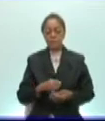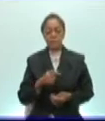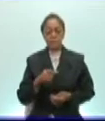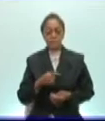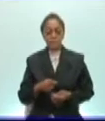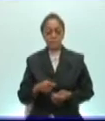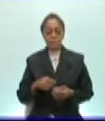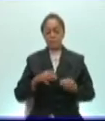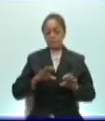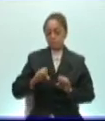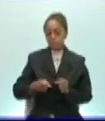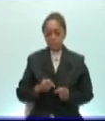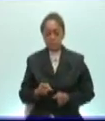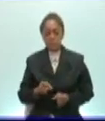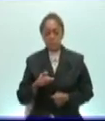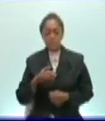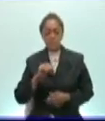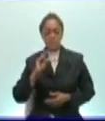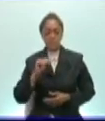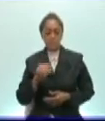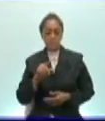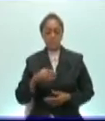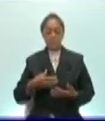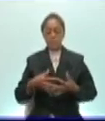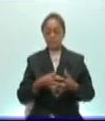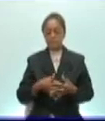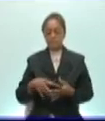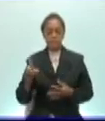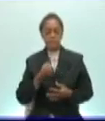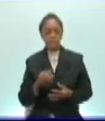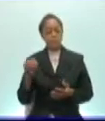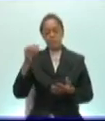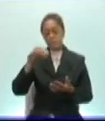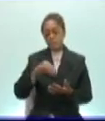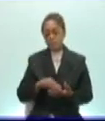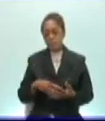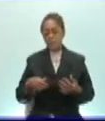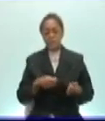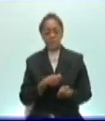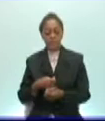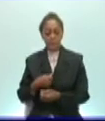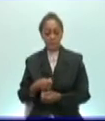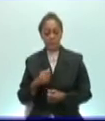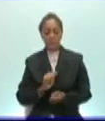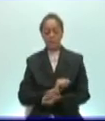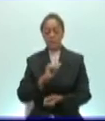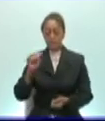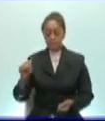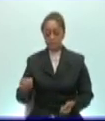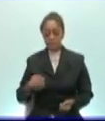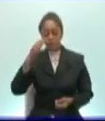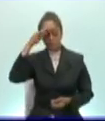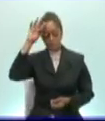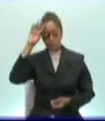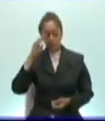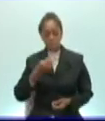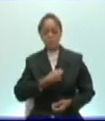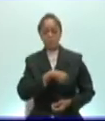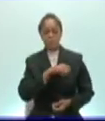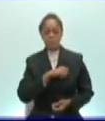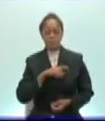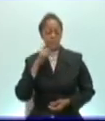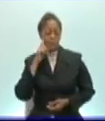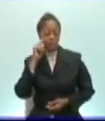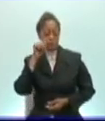de neutralidad, que decía que Estados Unidos no se iba a inmiscuir en la guerra que libraban los cubanos contra España. Sin embargo, miren lo que estamos